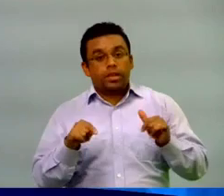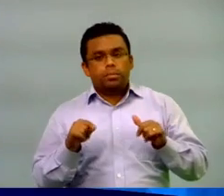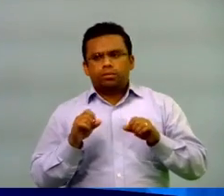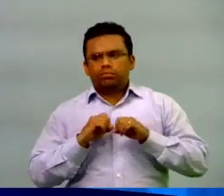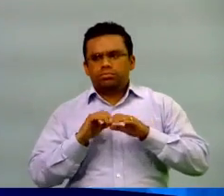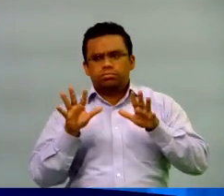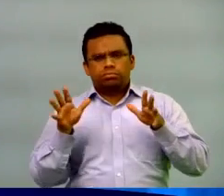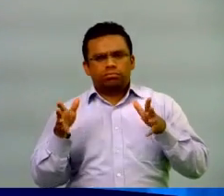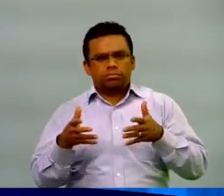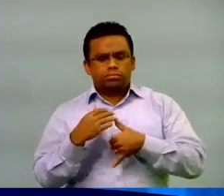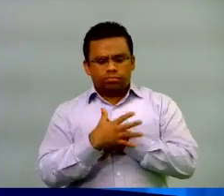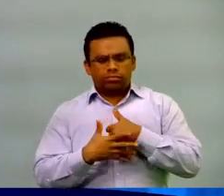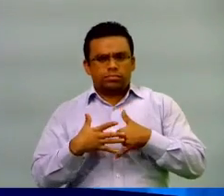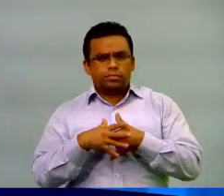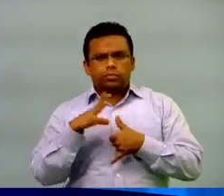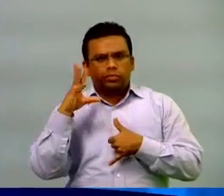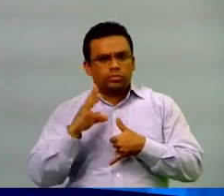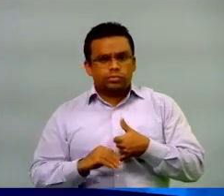los rincones del país,